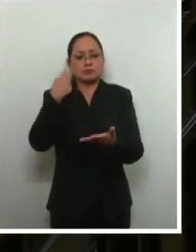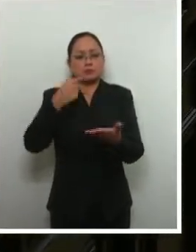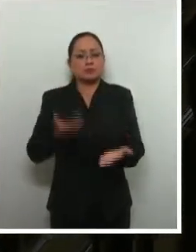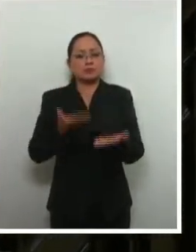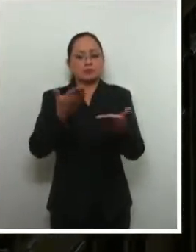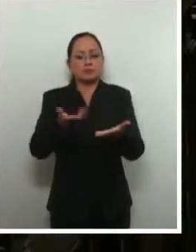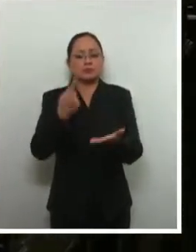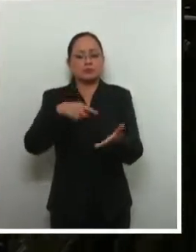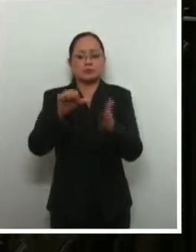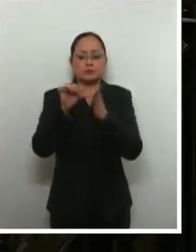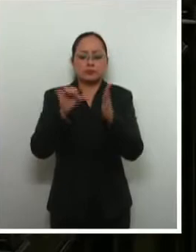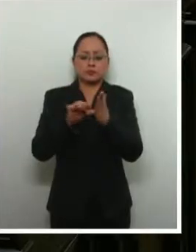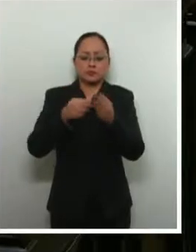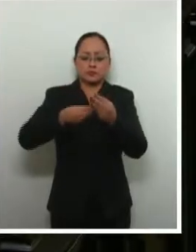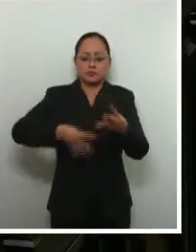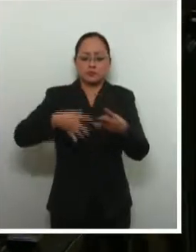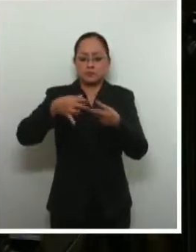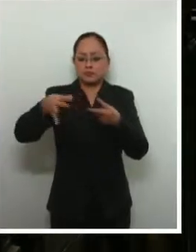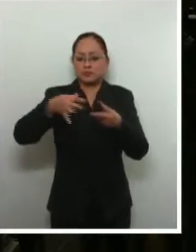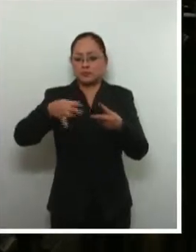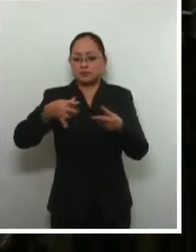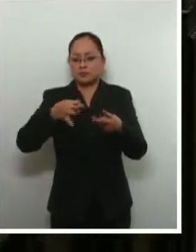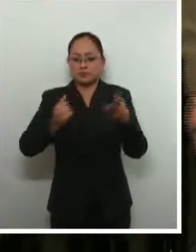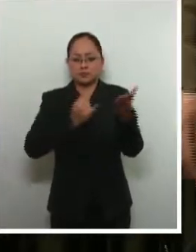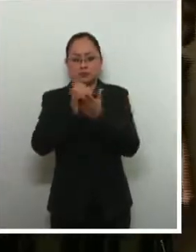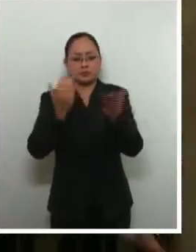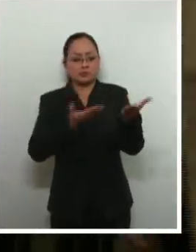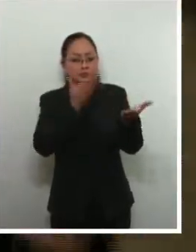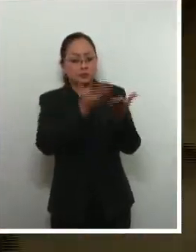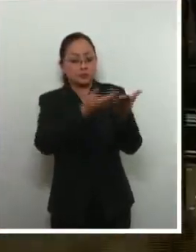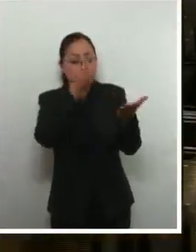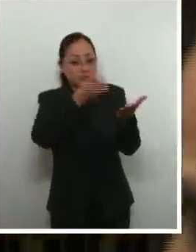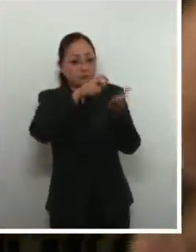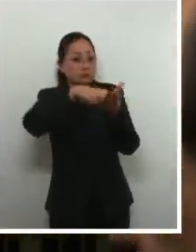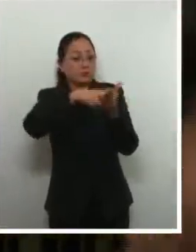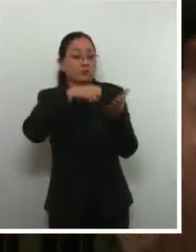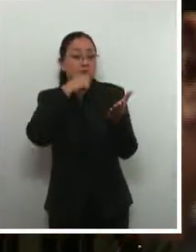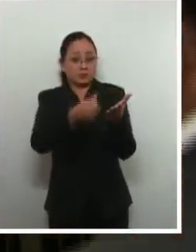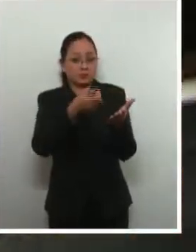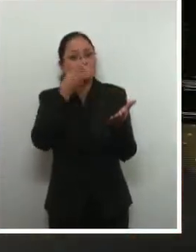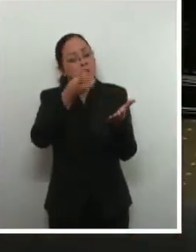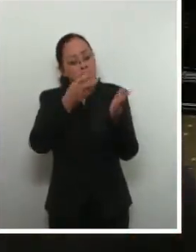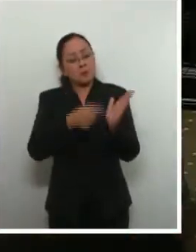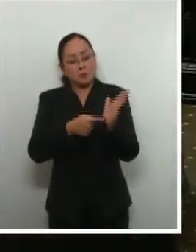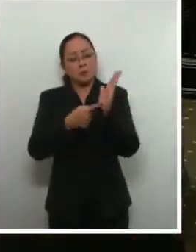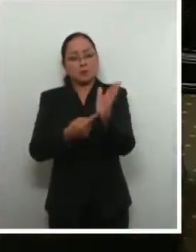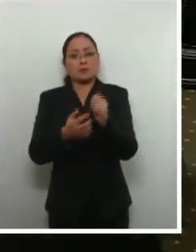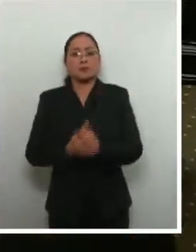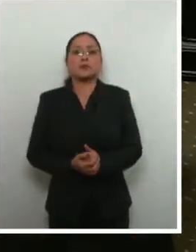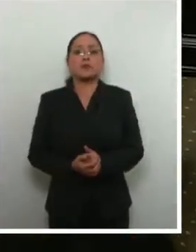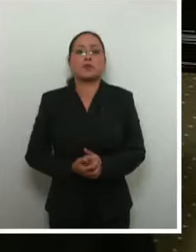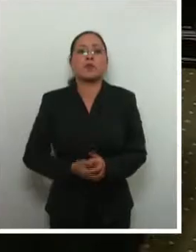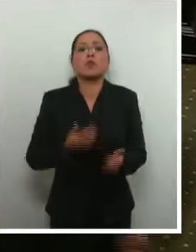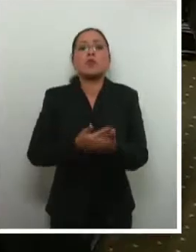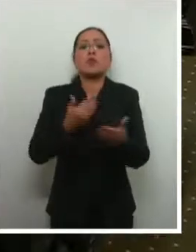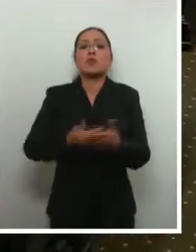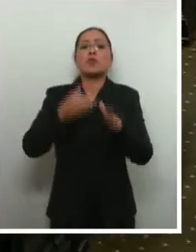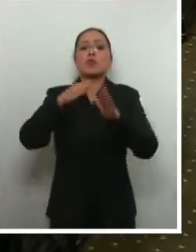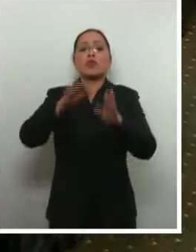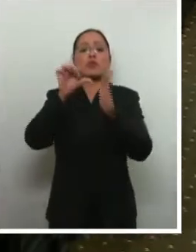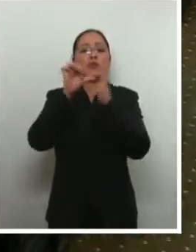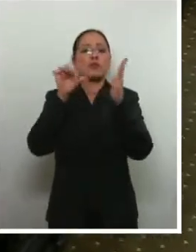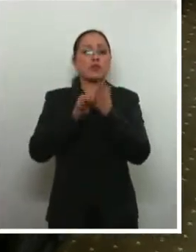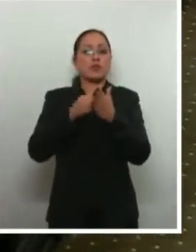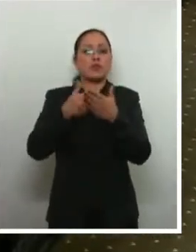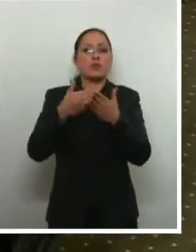consideración los artículos que fueron reservados en términos del dictamen. Y le quiero platicar más acerca del contenido de este